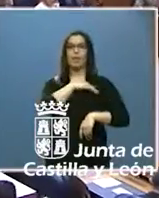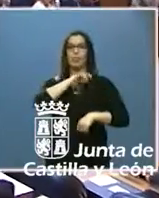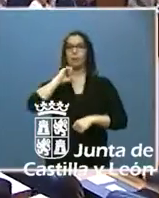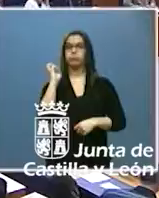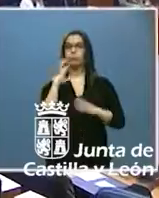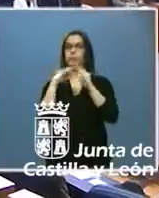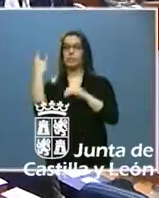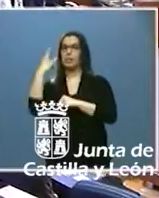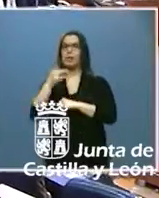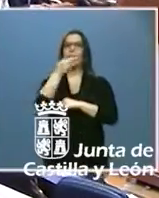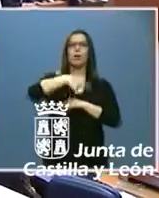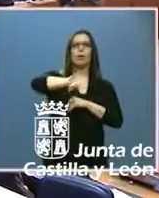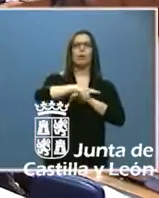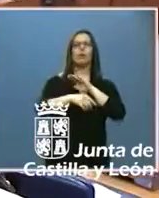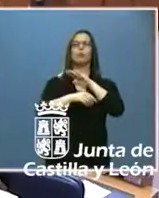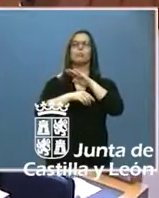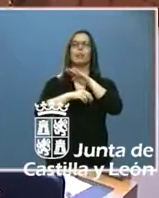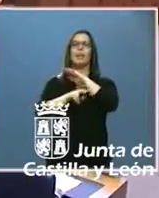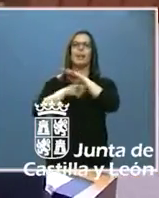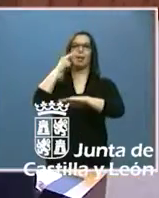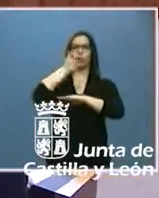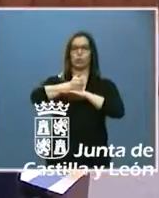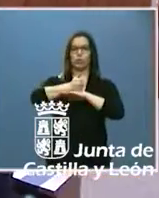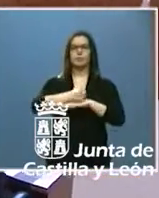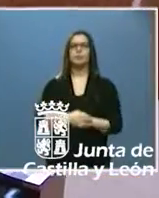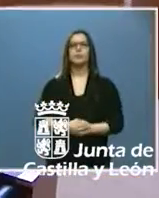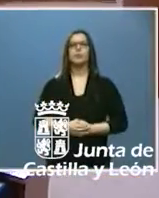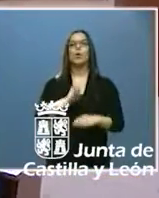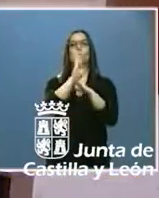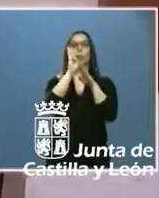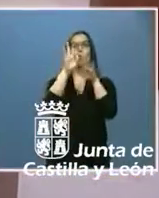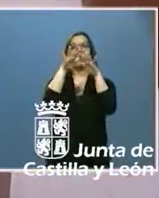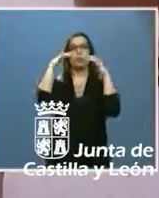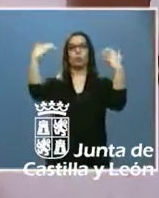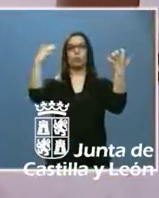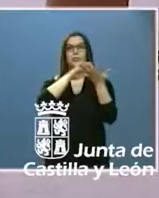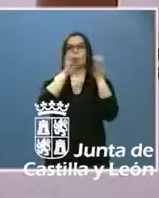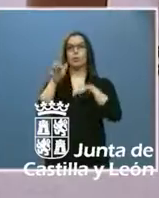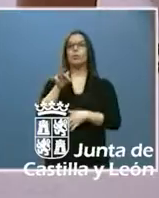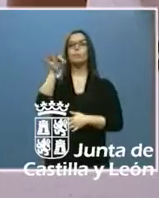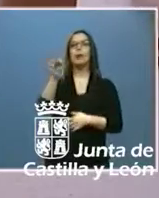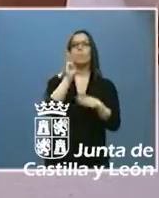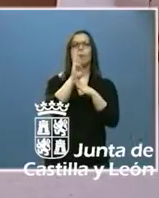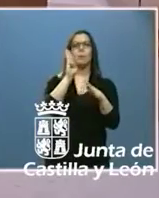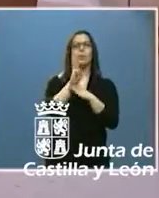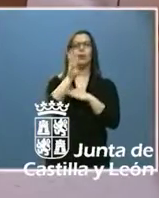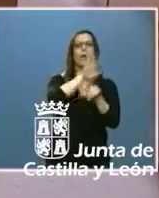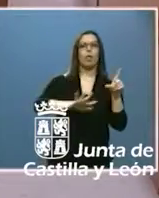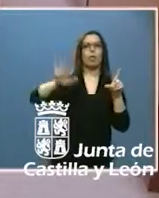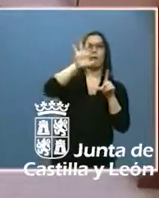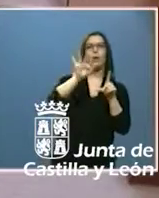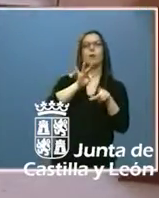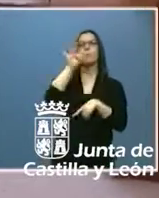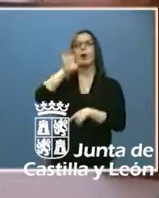un factor de enorme potencial para el crecimiento del turismo de interior. Y en cuarto lugar, el presidente ha destacado el alto nivel de estabilidad política y